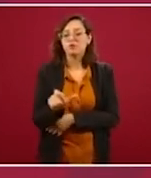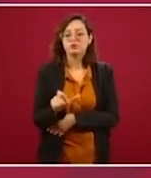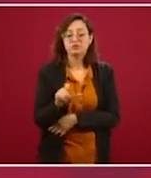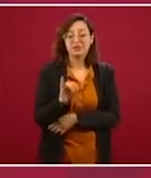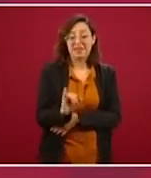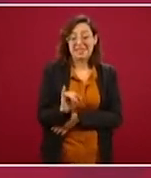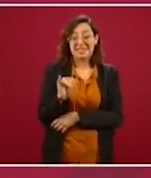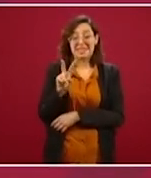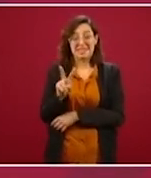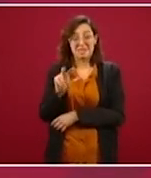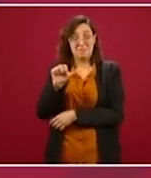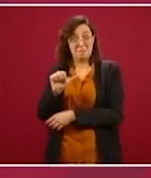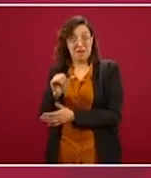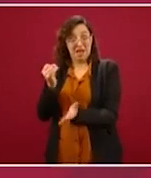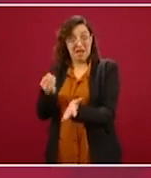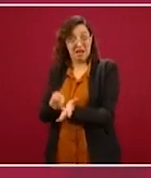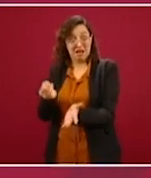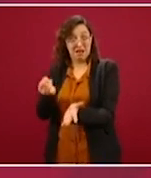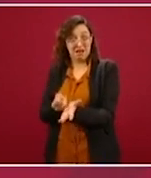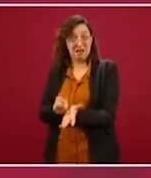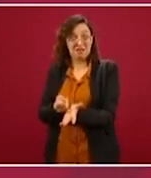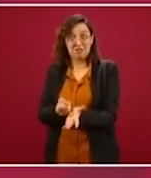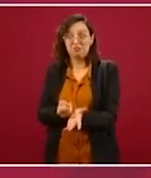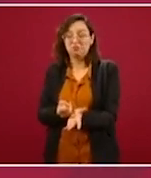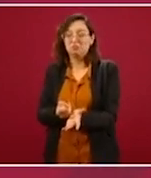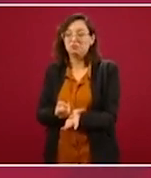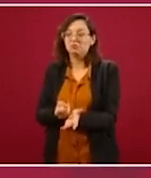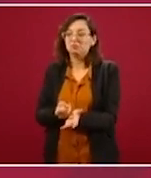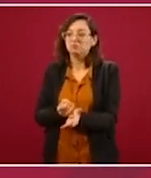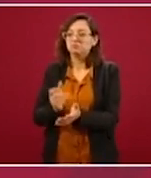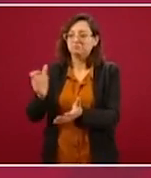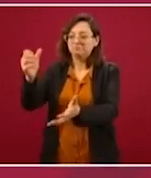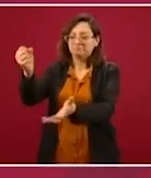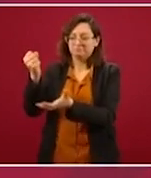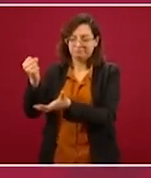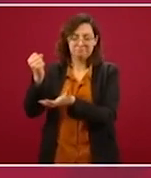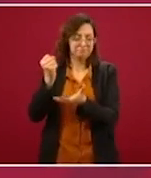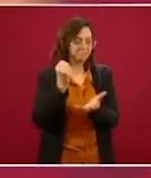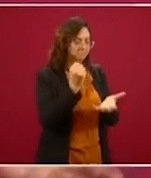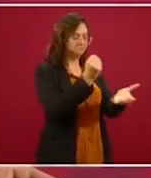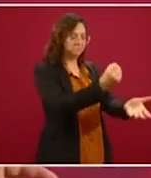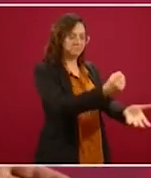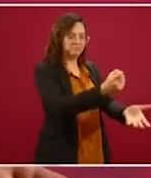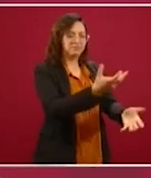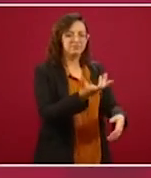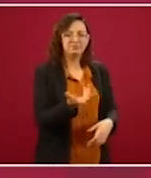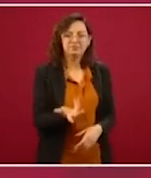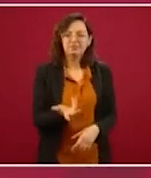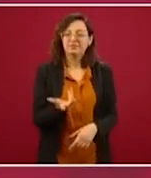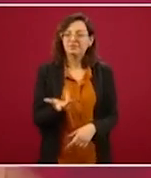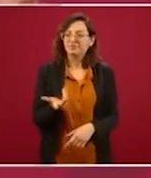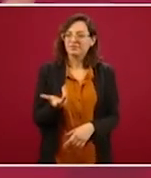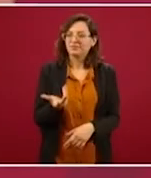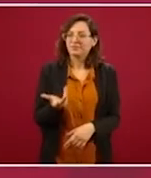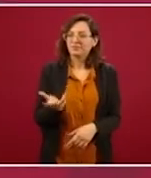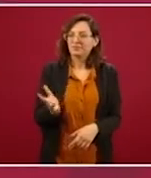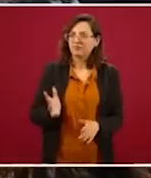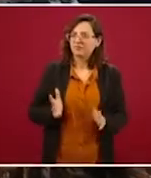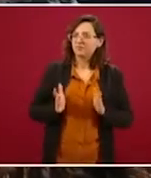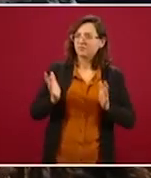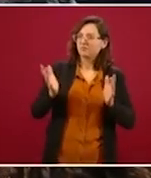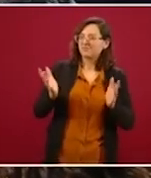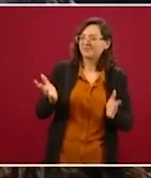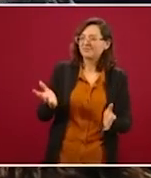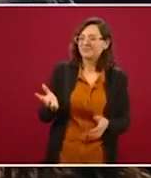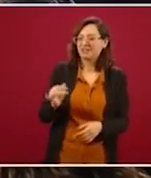IVA, que en todo caso esas devoluciones no eran a las empresas, sino ¿quién paga el IVA?